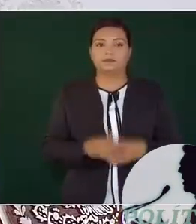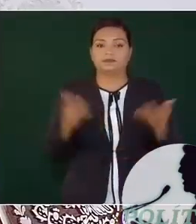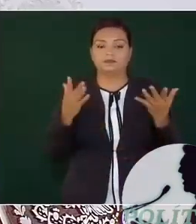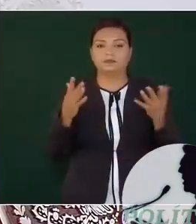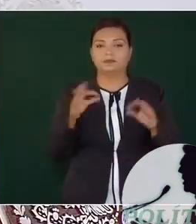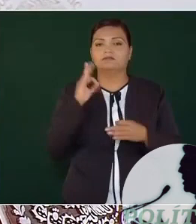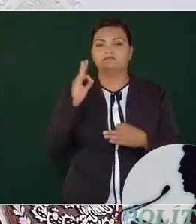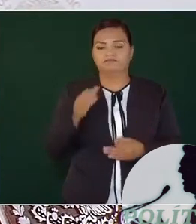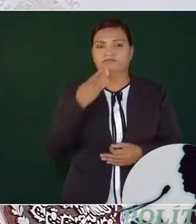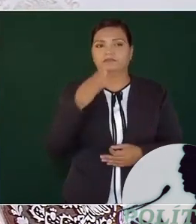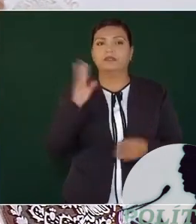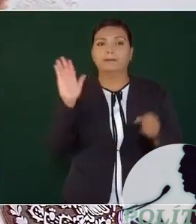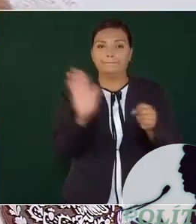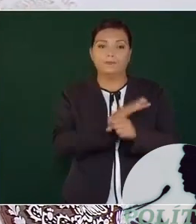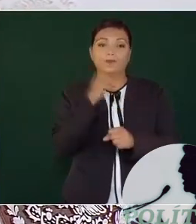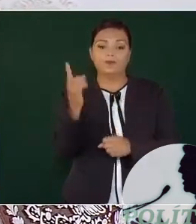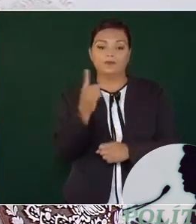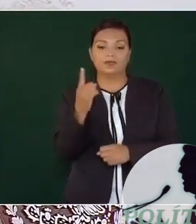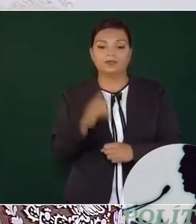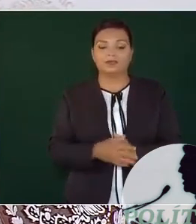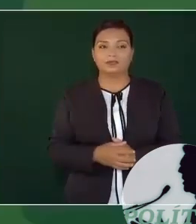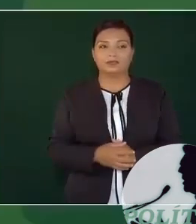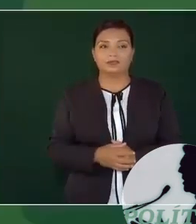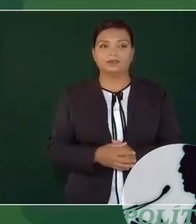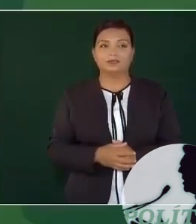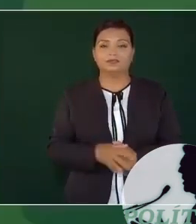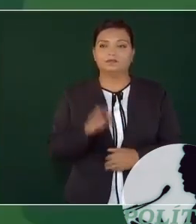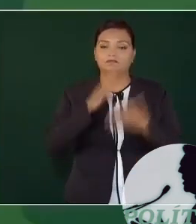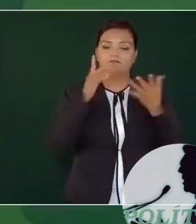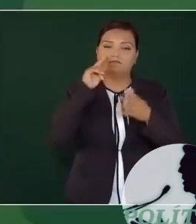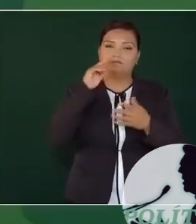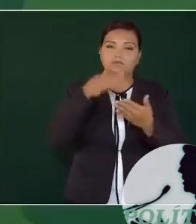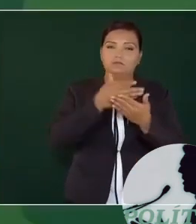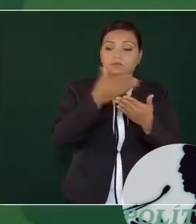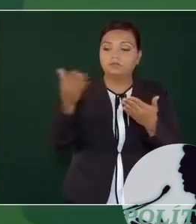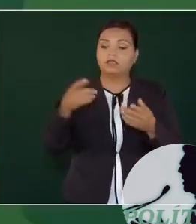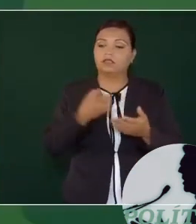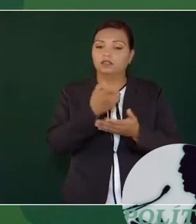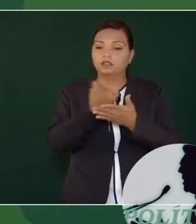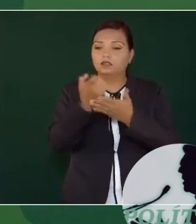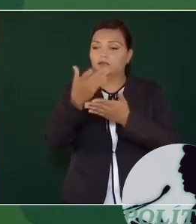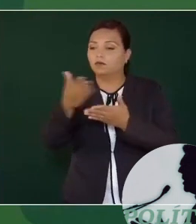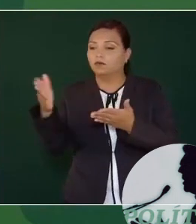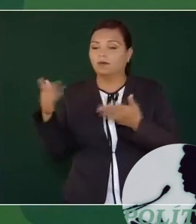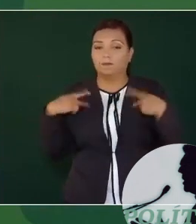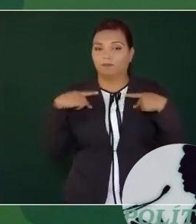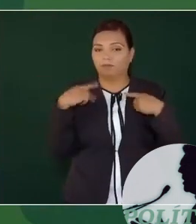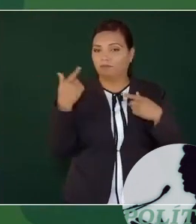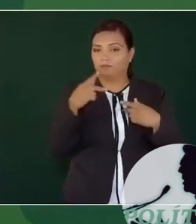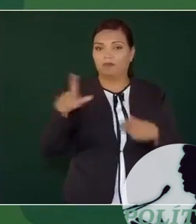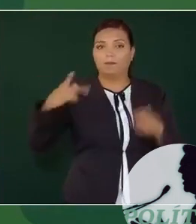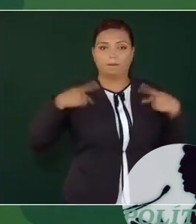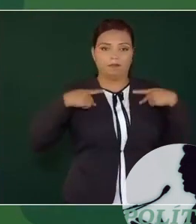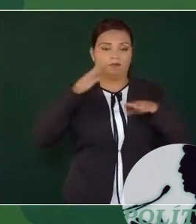aceptan, porque pues se iba a distribuir ese recurso entre ellos y hay